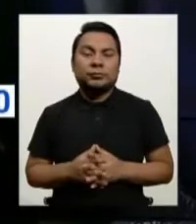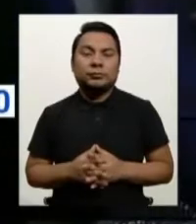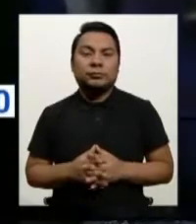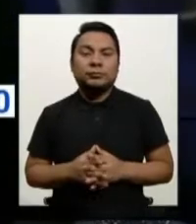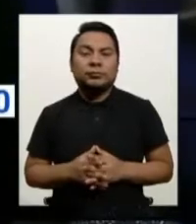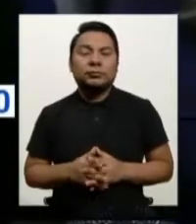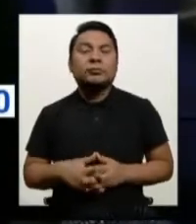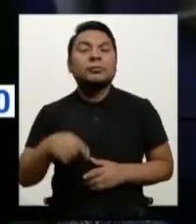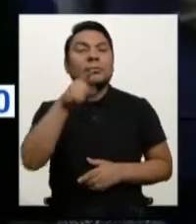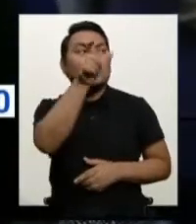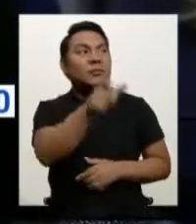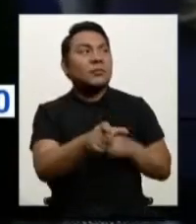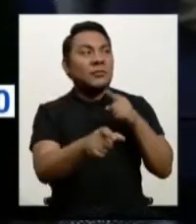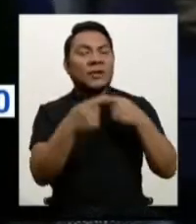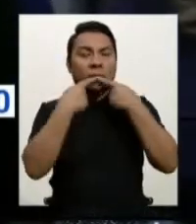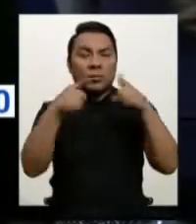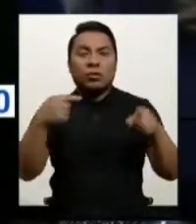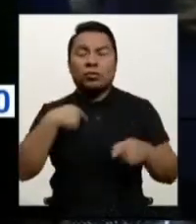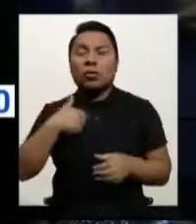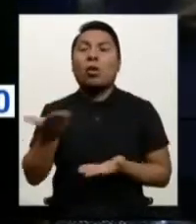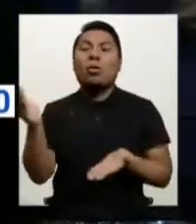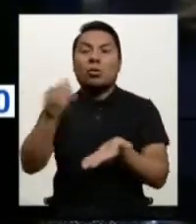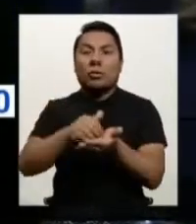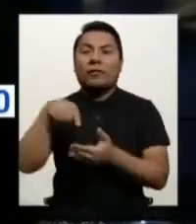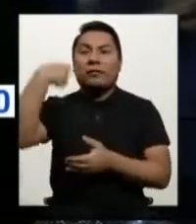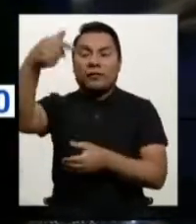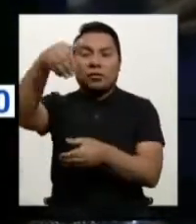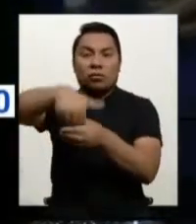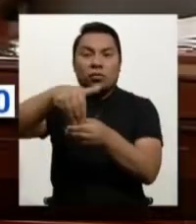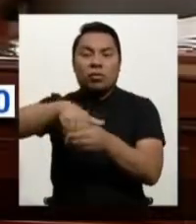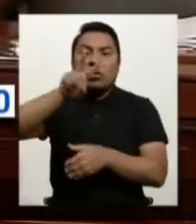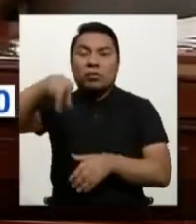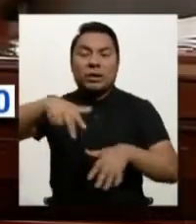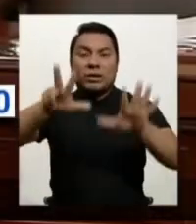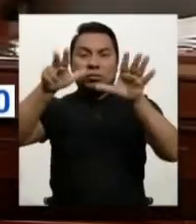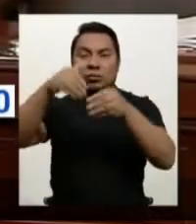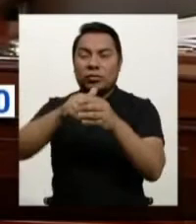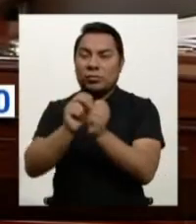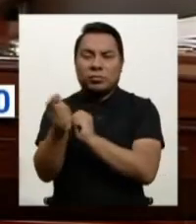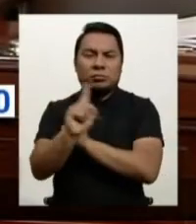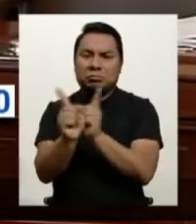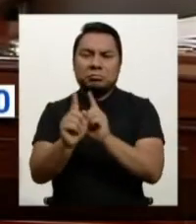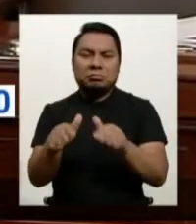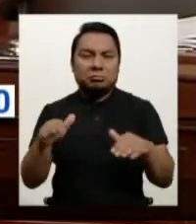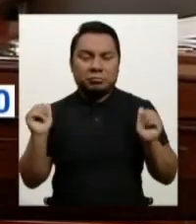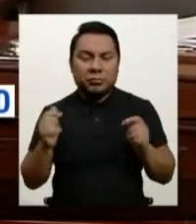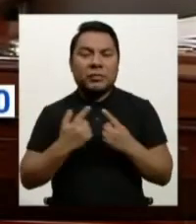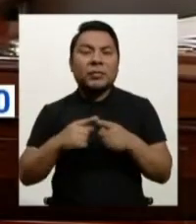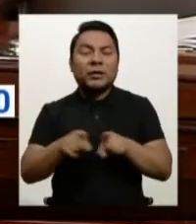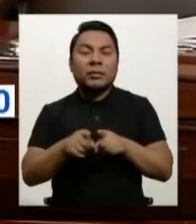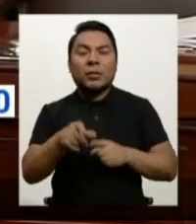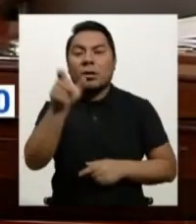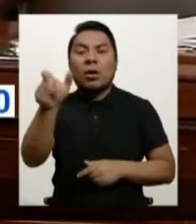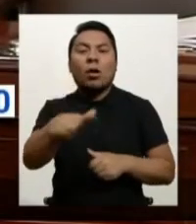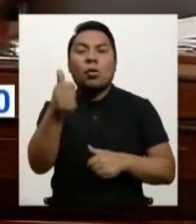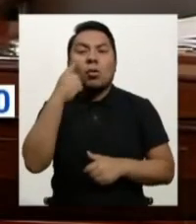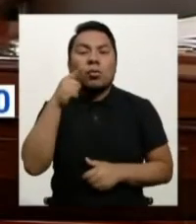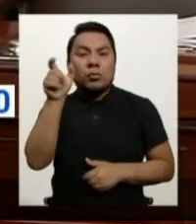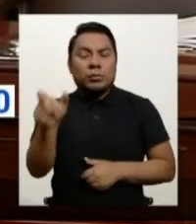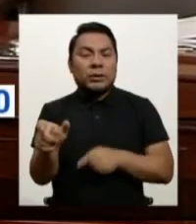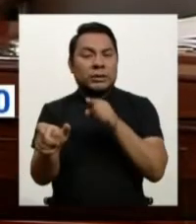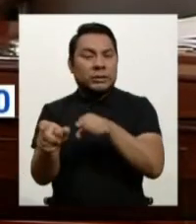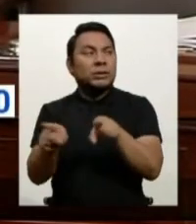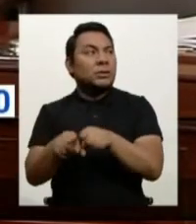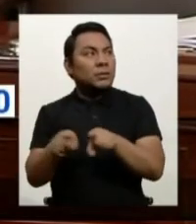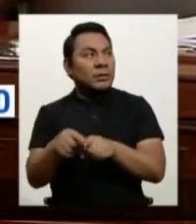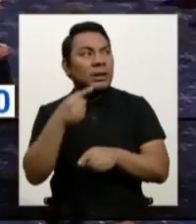Corker ha anunciado que no postulará la reelección en las legislativas de 2018. E igual ha sido la reacción del también republicano Jeff Flake, quien